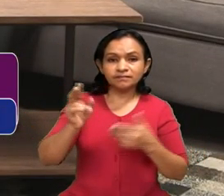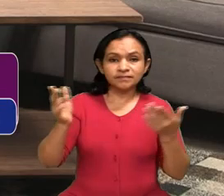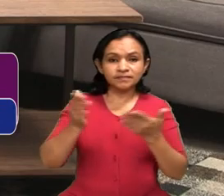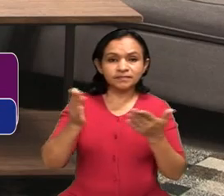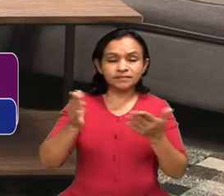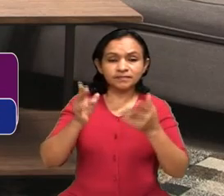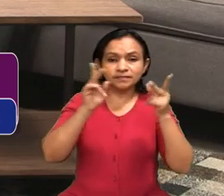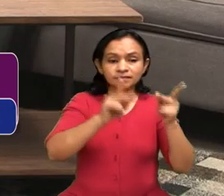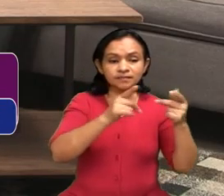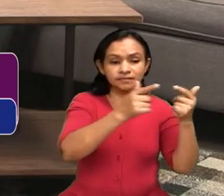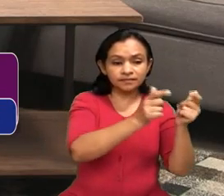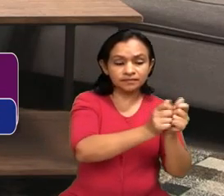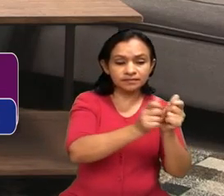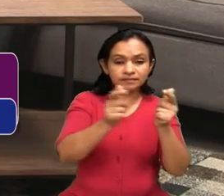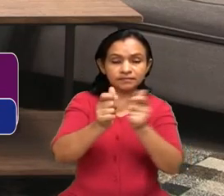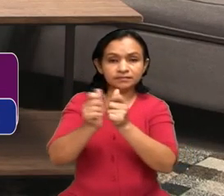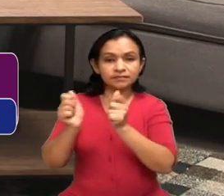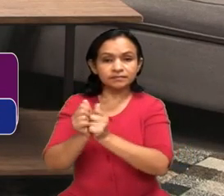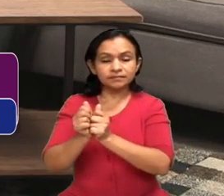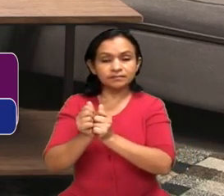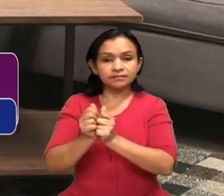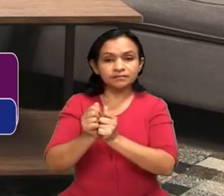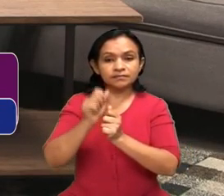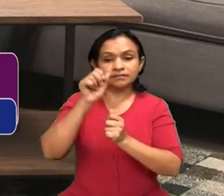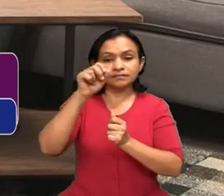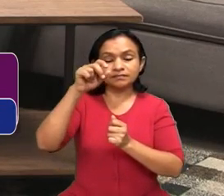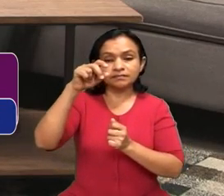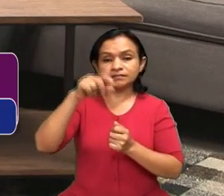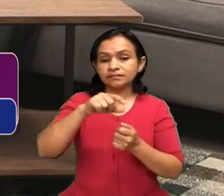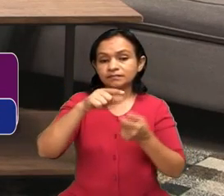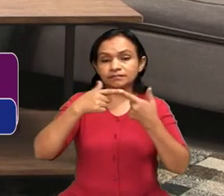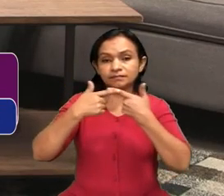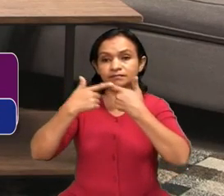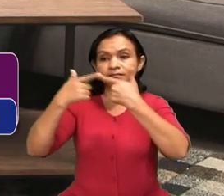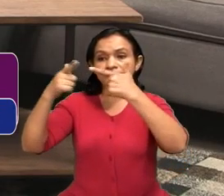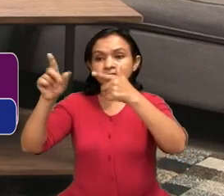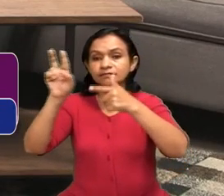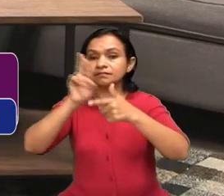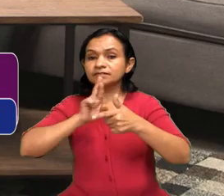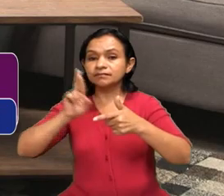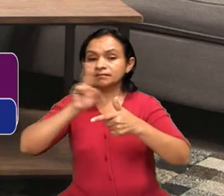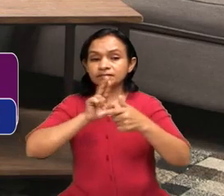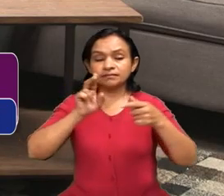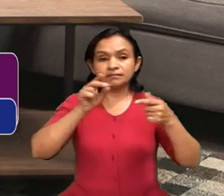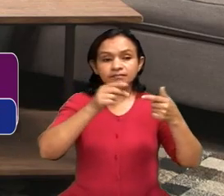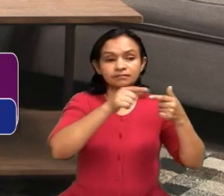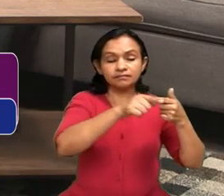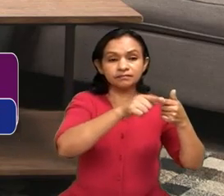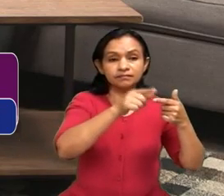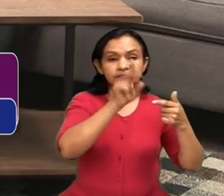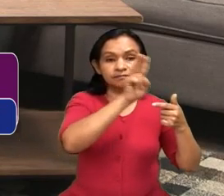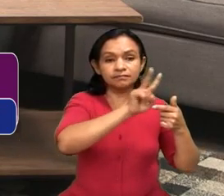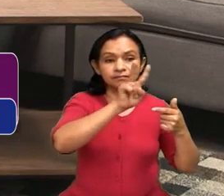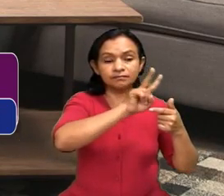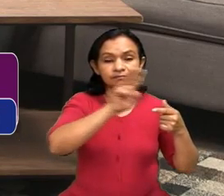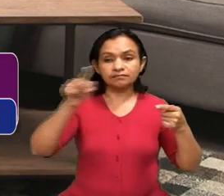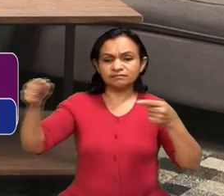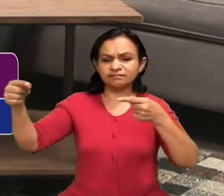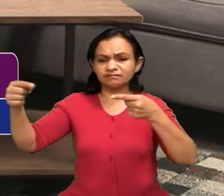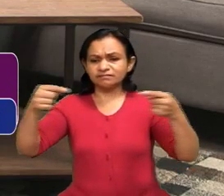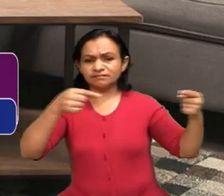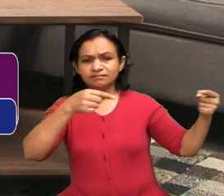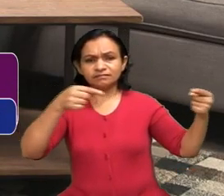liberales y conservadores oficialistas, porque habían disidencias del liberalismo como el PLI, habían disidencias